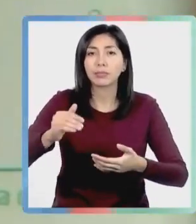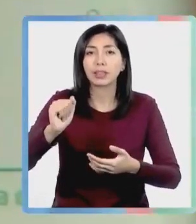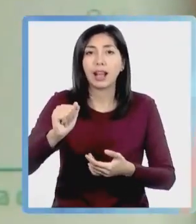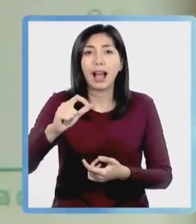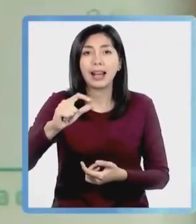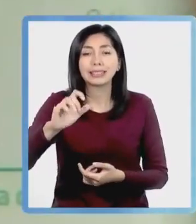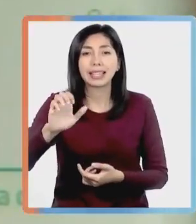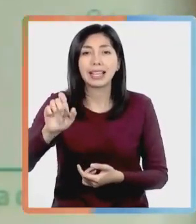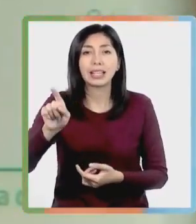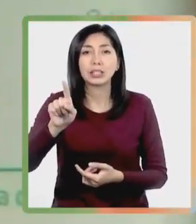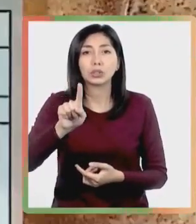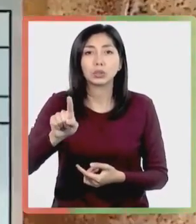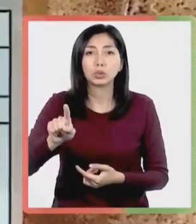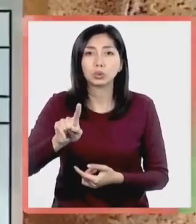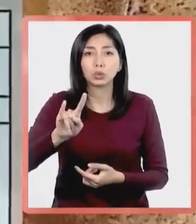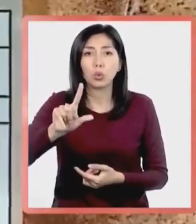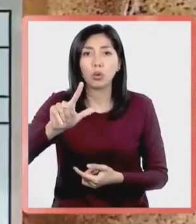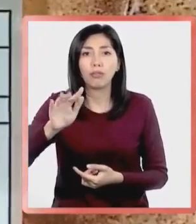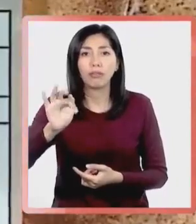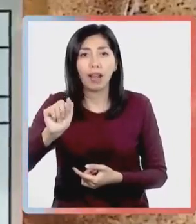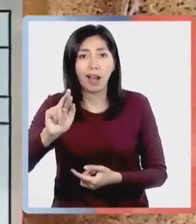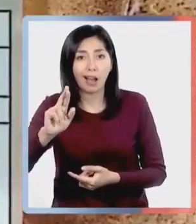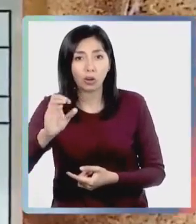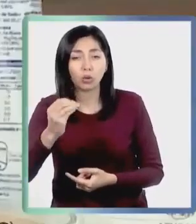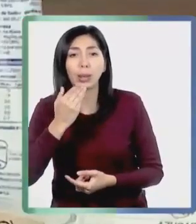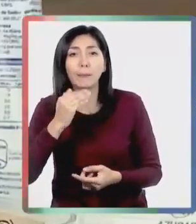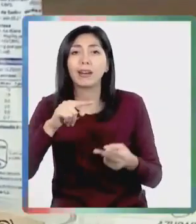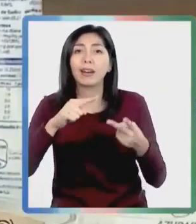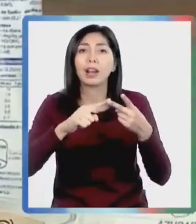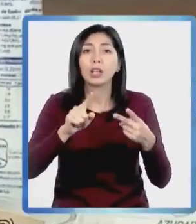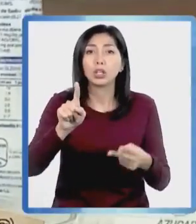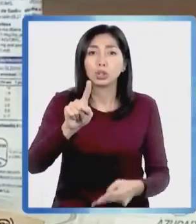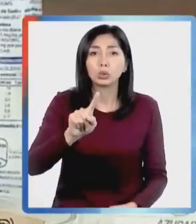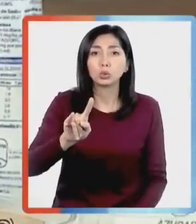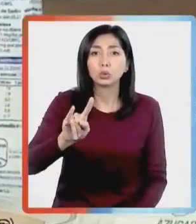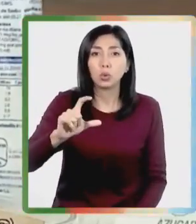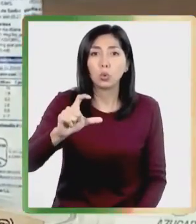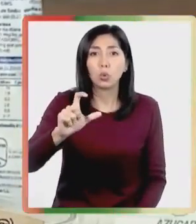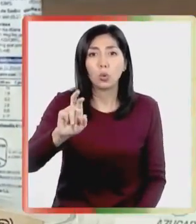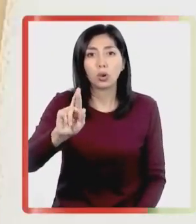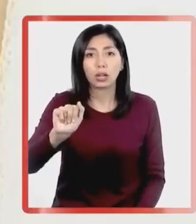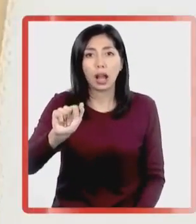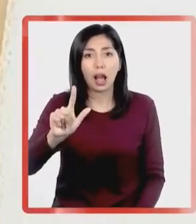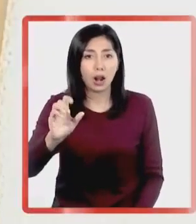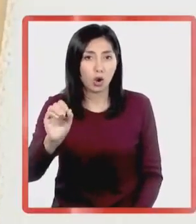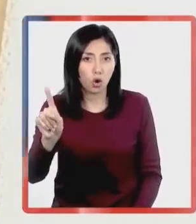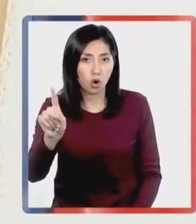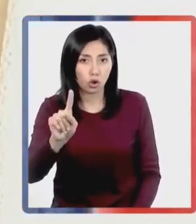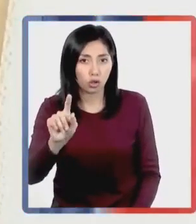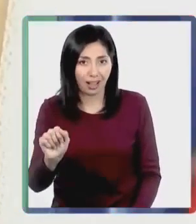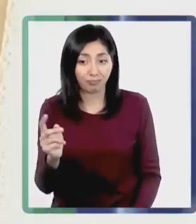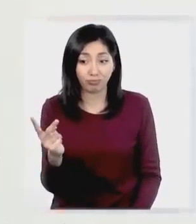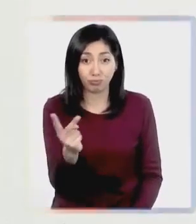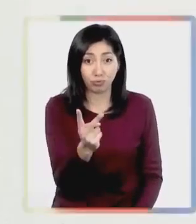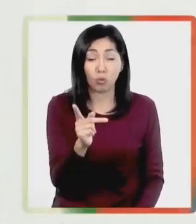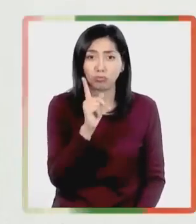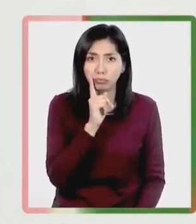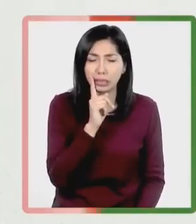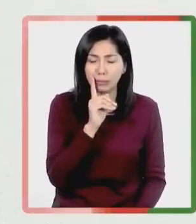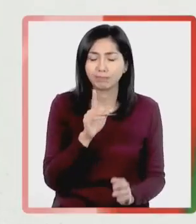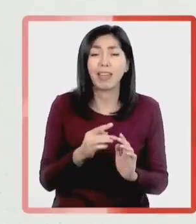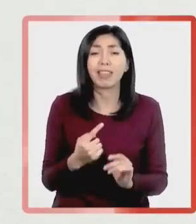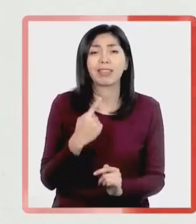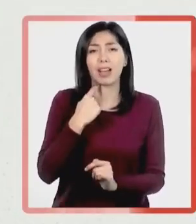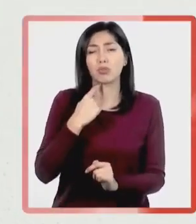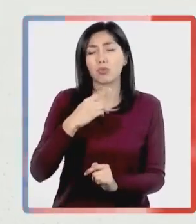advertencia es el acesulfamo, ¿ya? Y la sucralosa, que son como los elementos que tienen como más datos